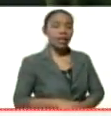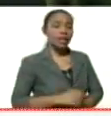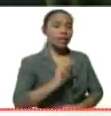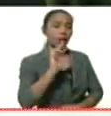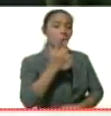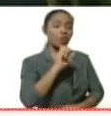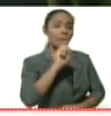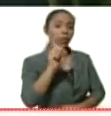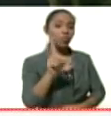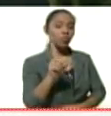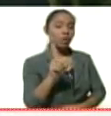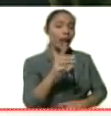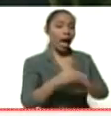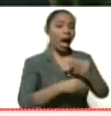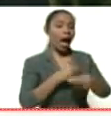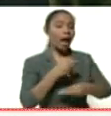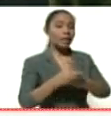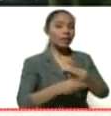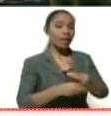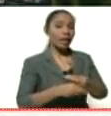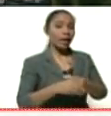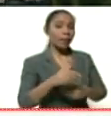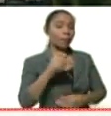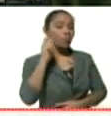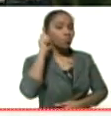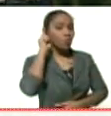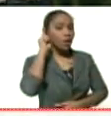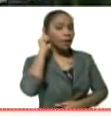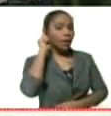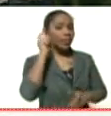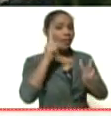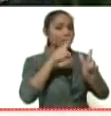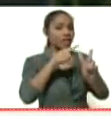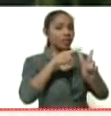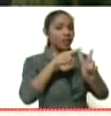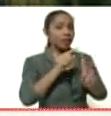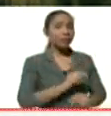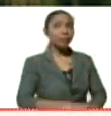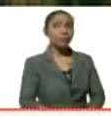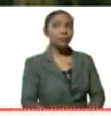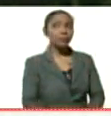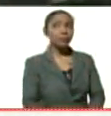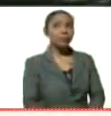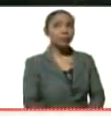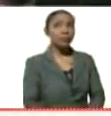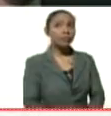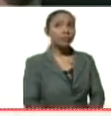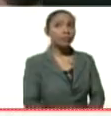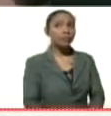pregunta, señor presidente, la realiza María Jiménez, de Venezolana de Televisión.